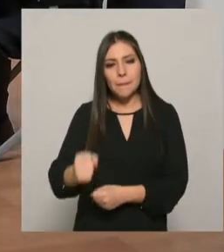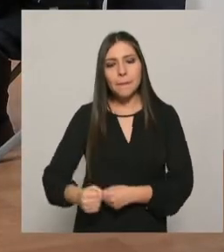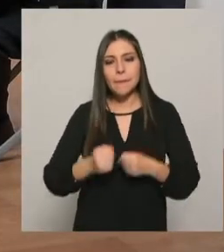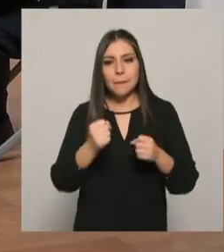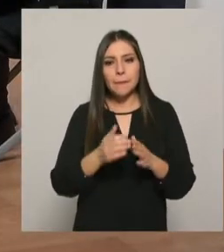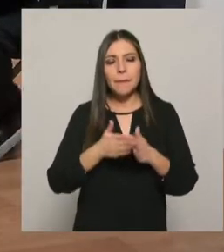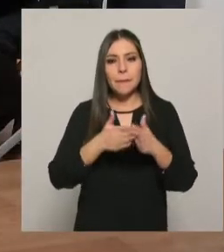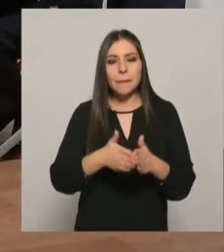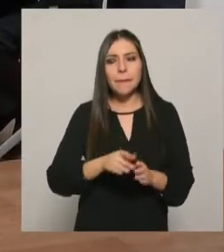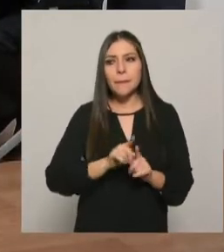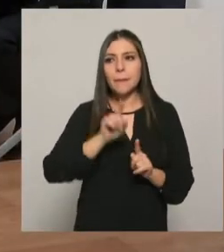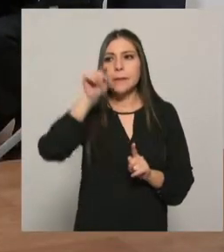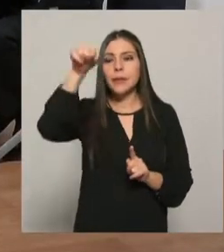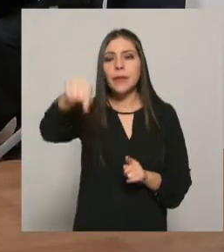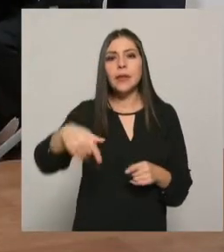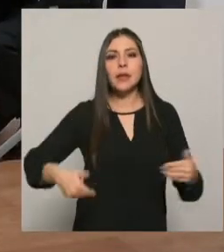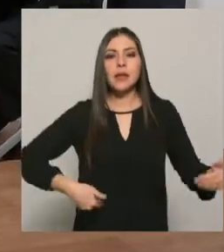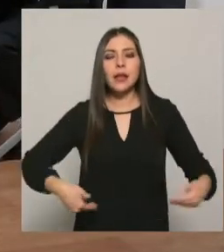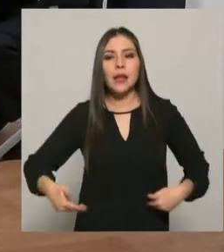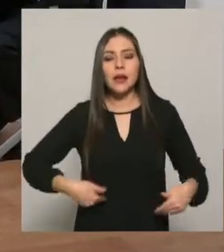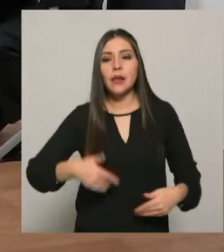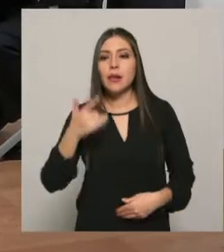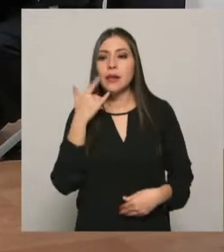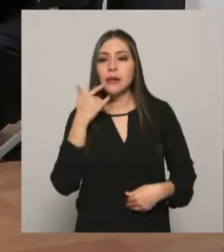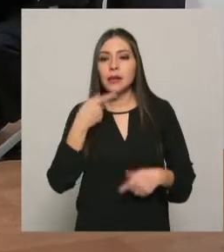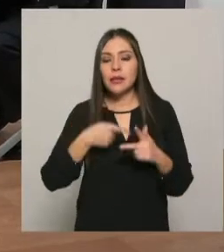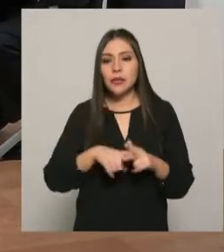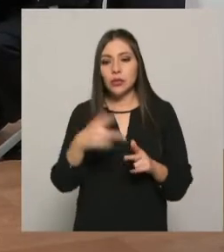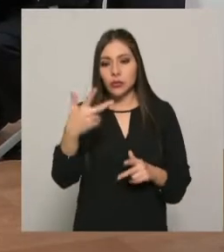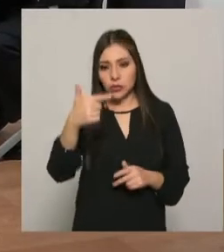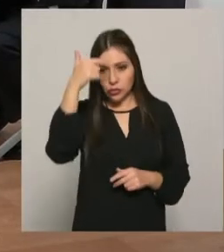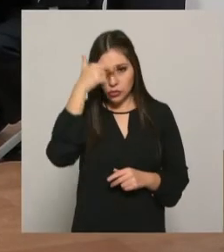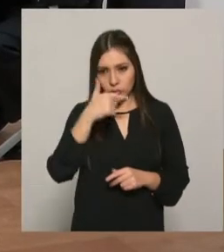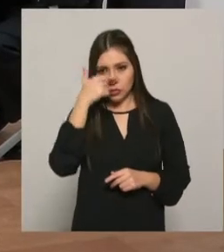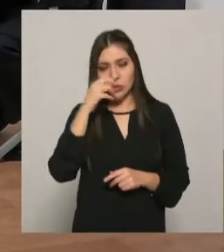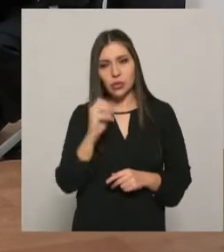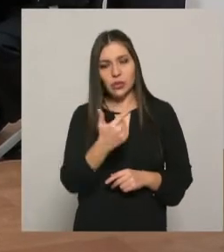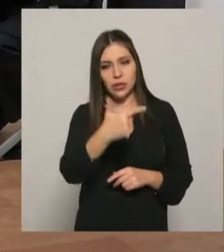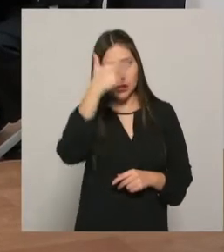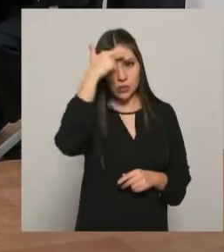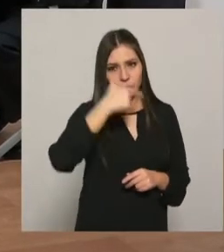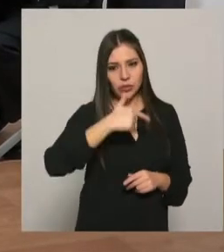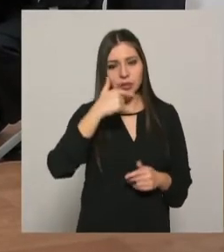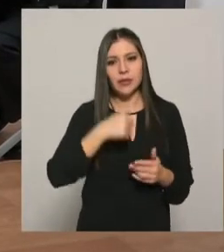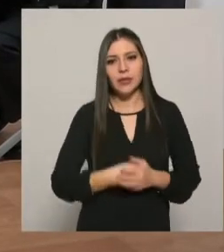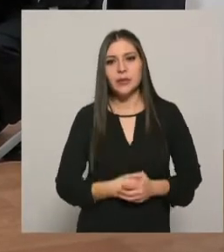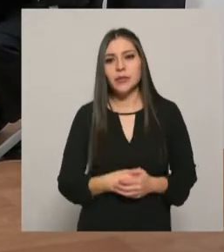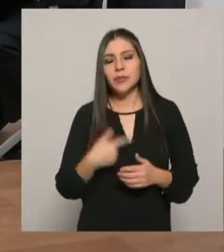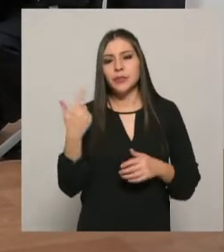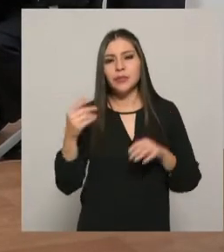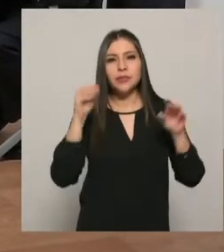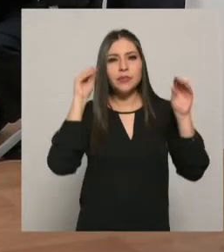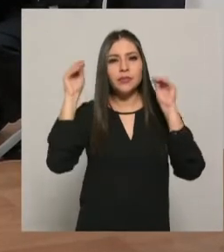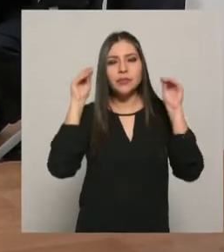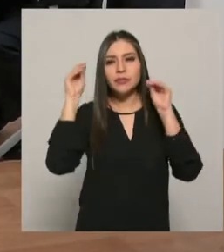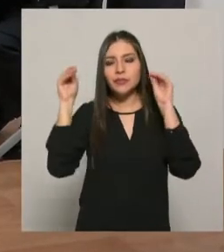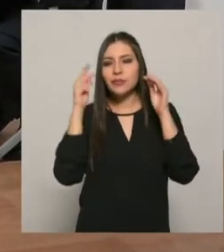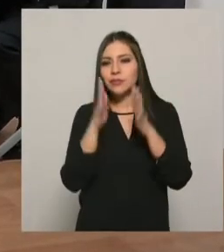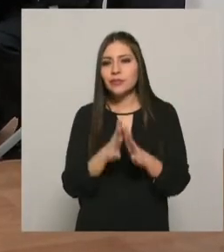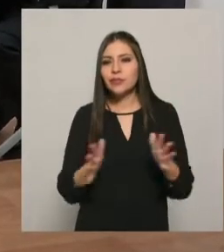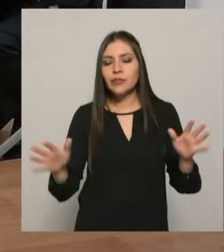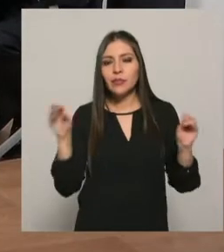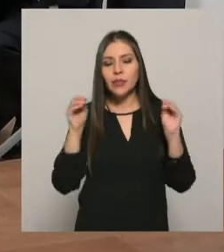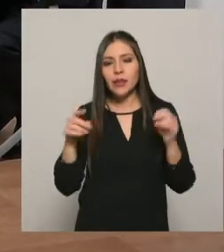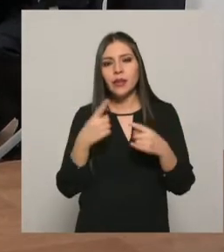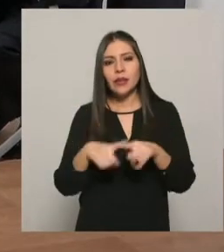a obras de teatro, que hay 10 a partir de las 8 de la noche y de las 7 de la noche. Así es. Y pues la mega ofrenda, así como todas las